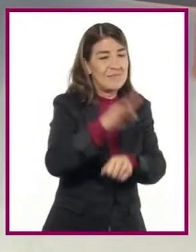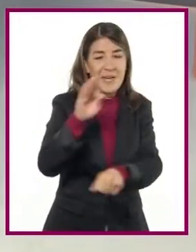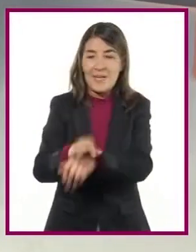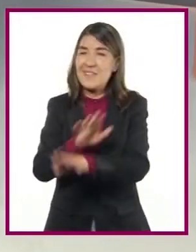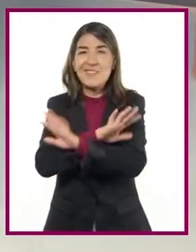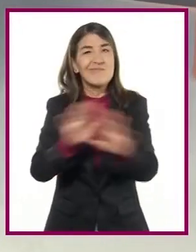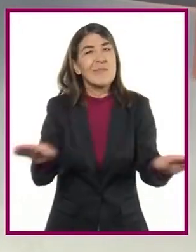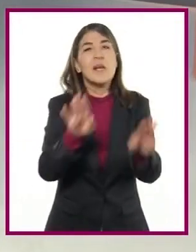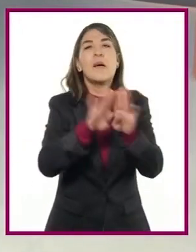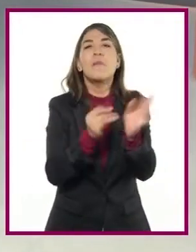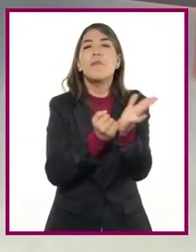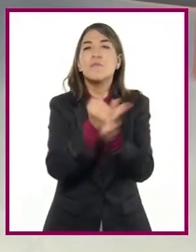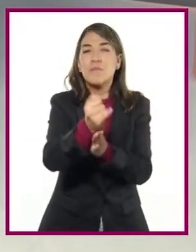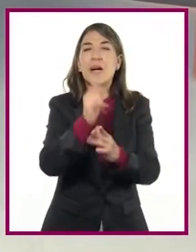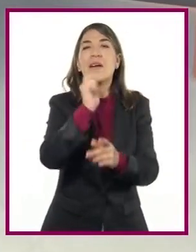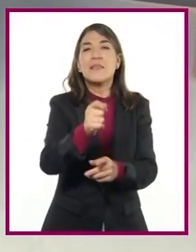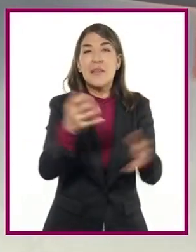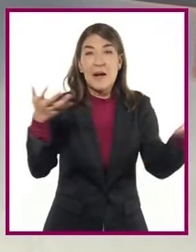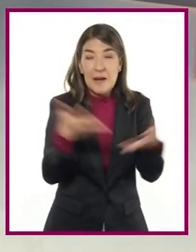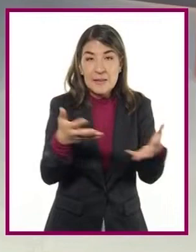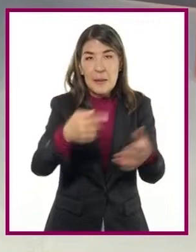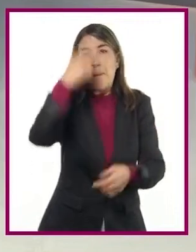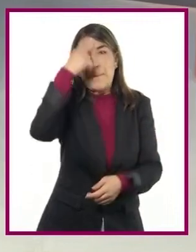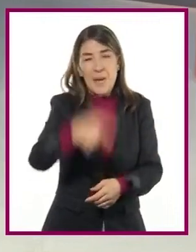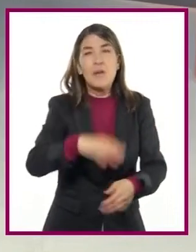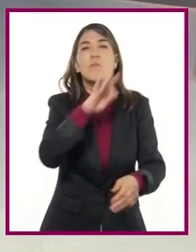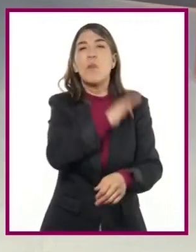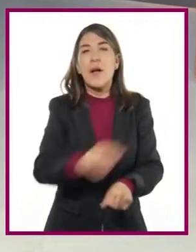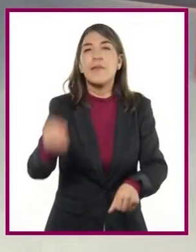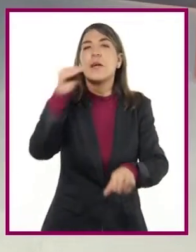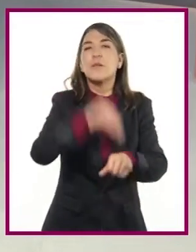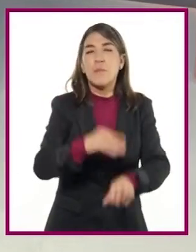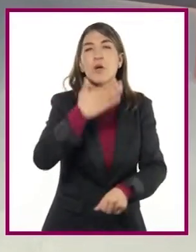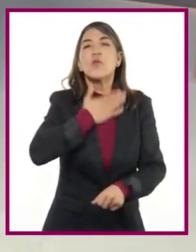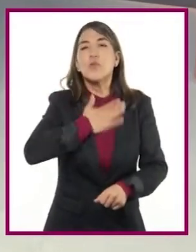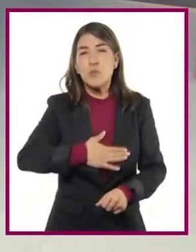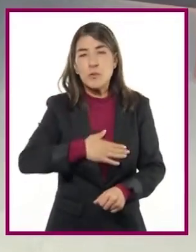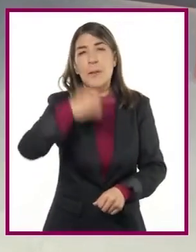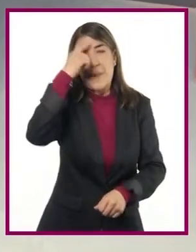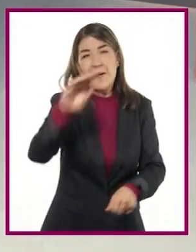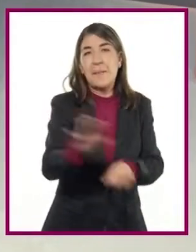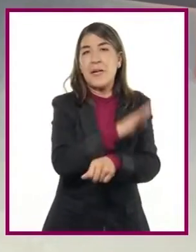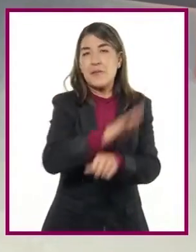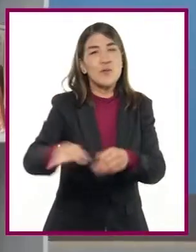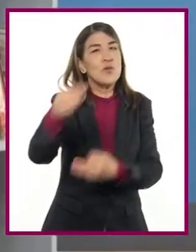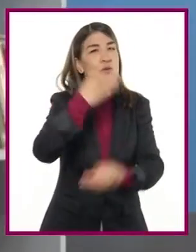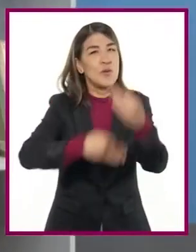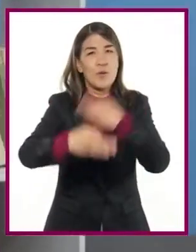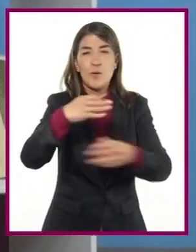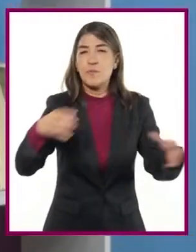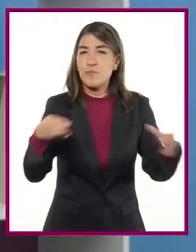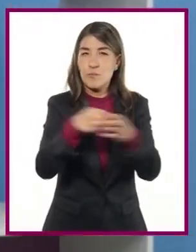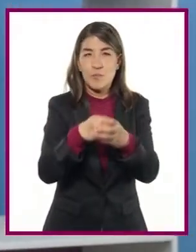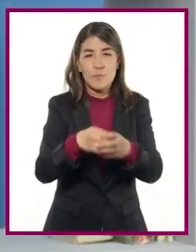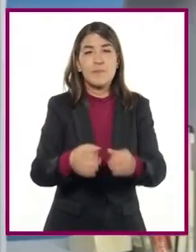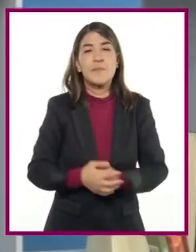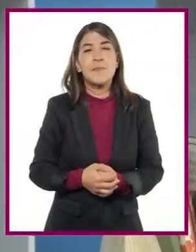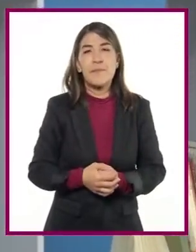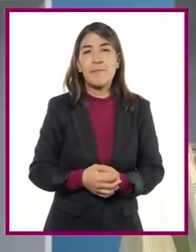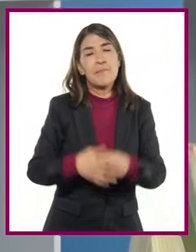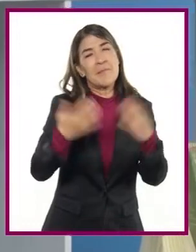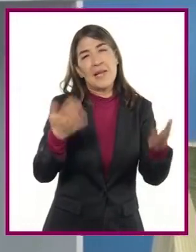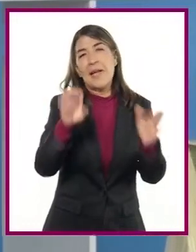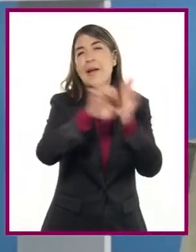las decisiones que tomamos, nos deben llevar a aplicar la justicia en beneficio común. Por